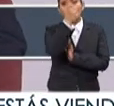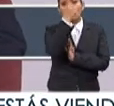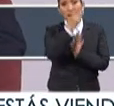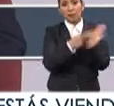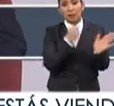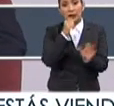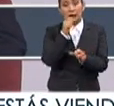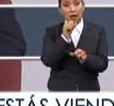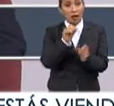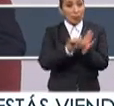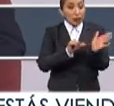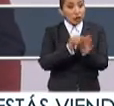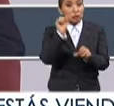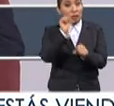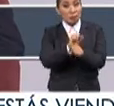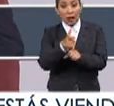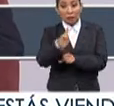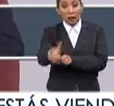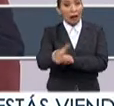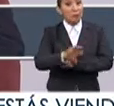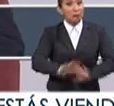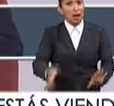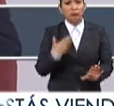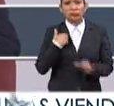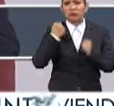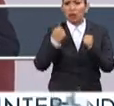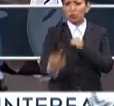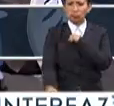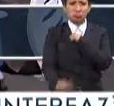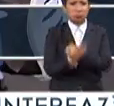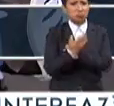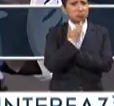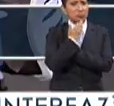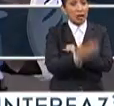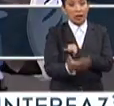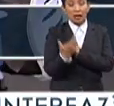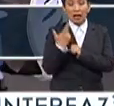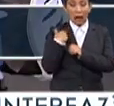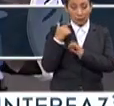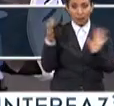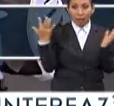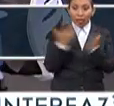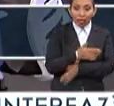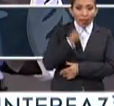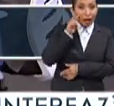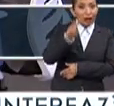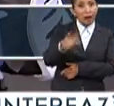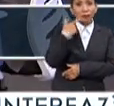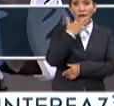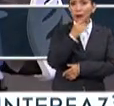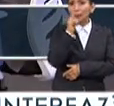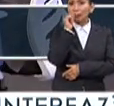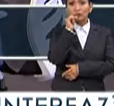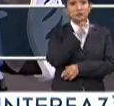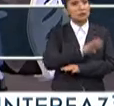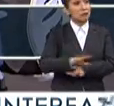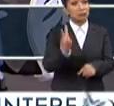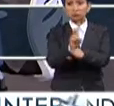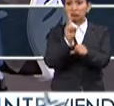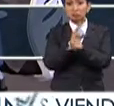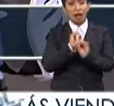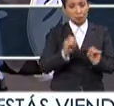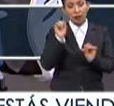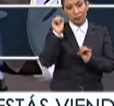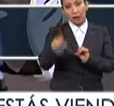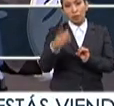al mes o a la semana como tú quieras pero es súper seguro de hecho casi al mes sorprendido de que casi una de policías esté